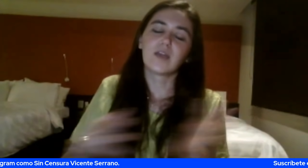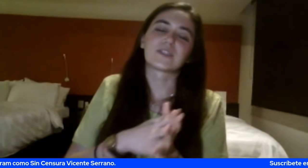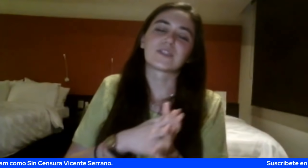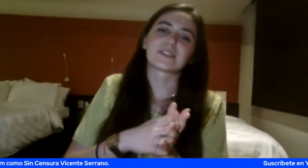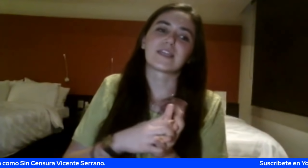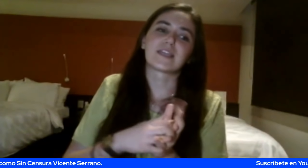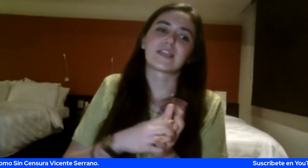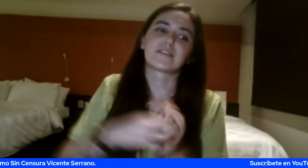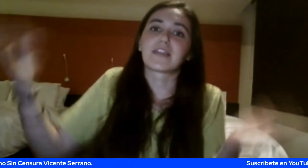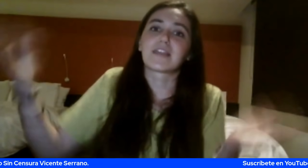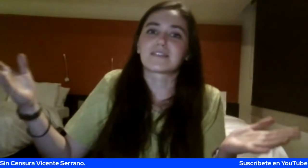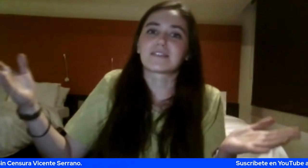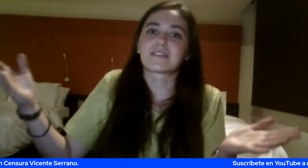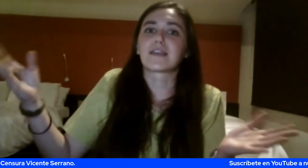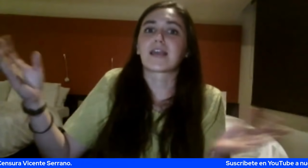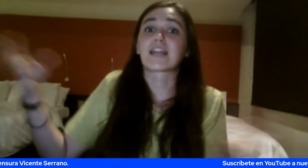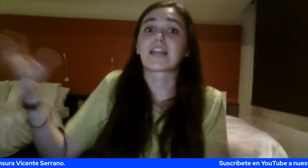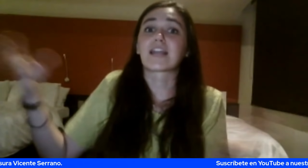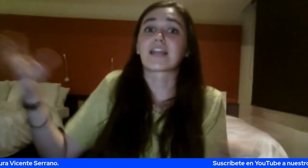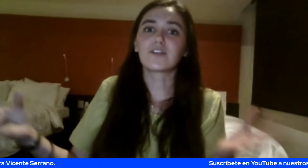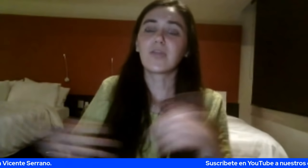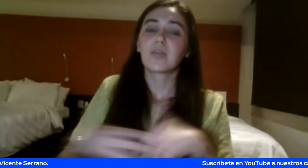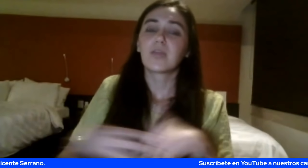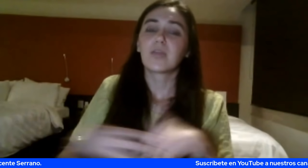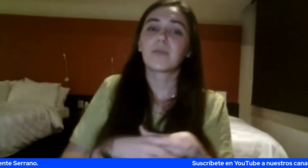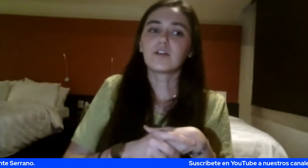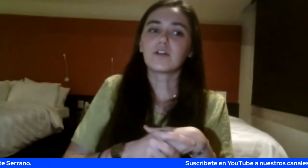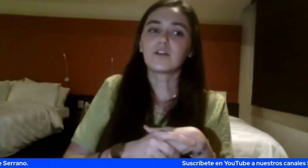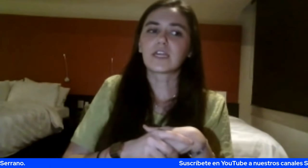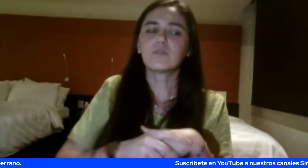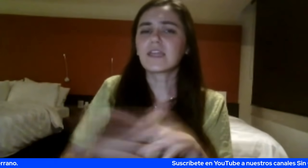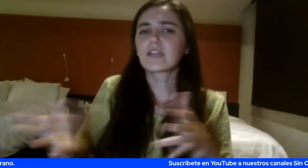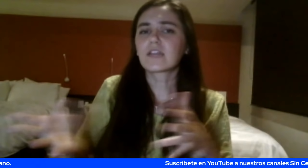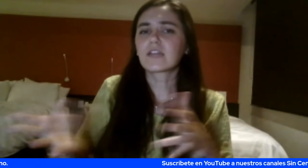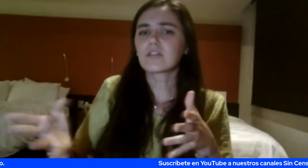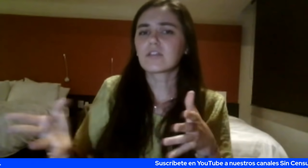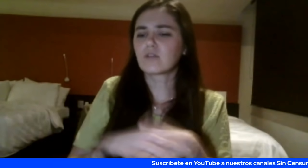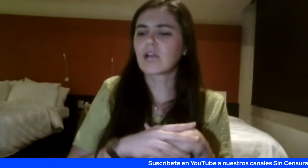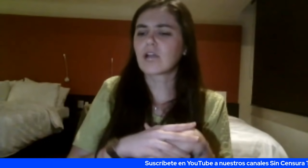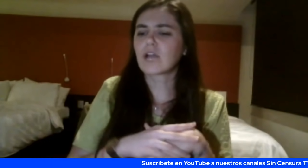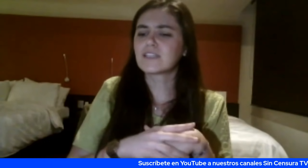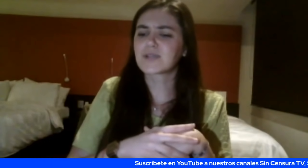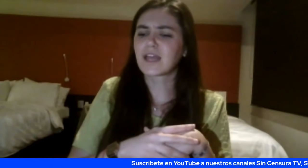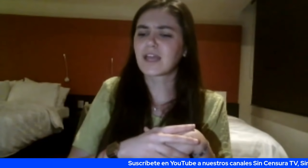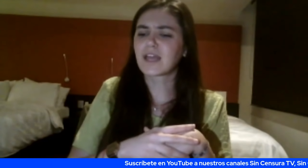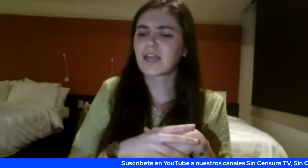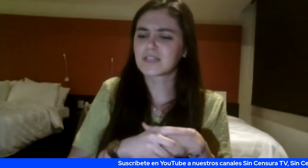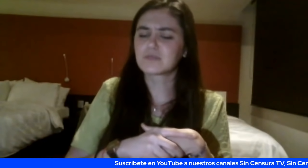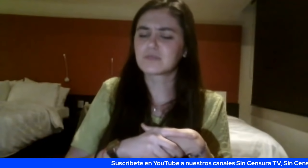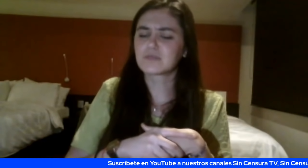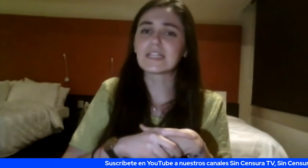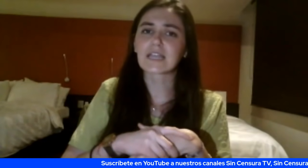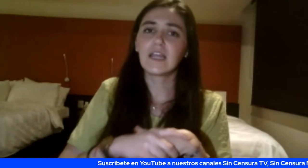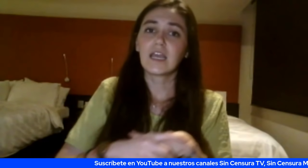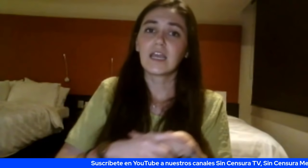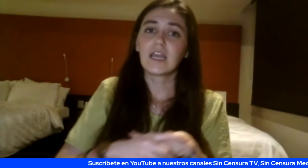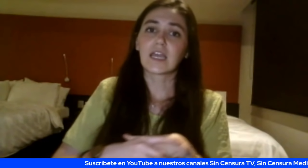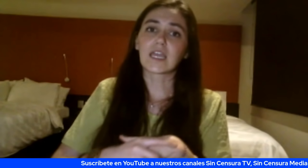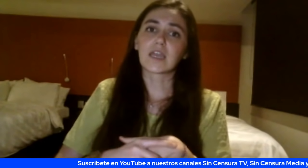pues se cataloga, ¿no? Pero nunca dijeron nada o nunca han dicho nada y más bien